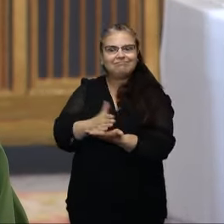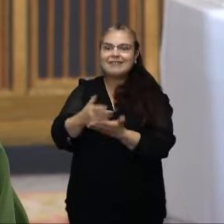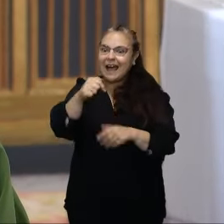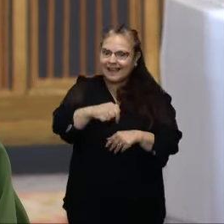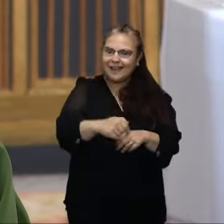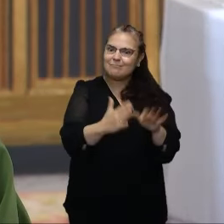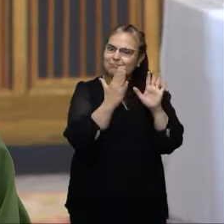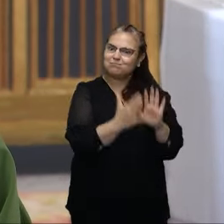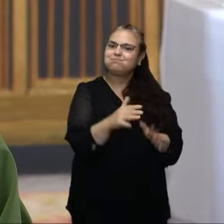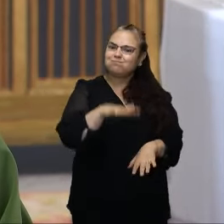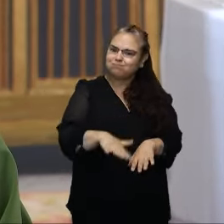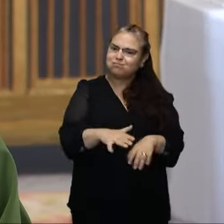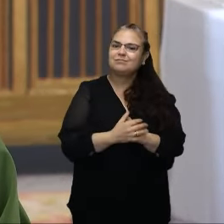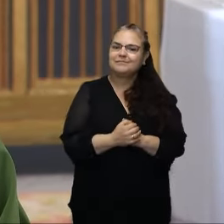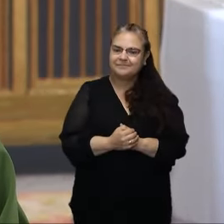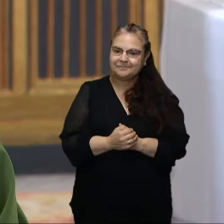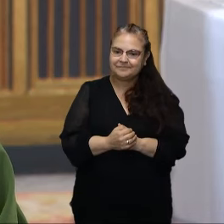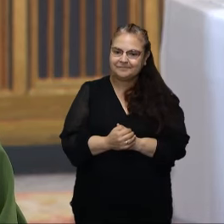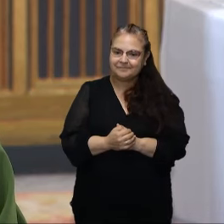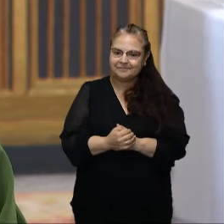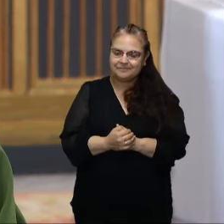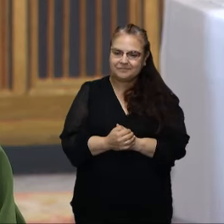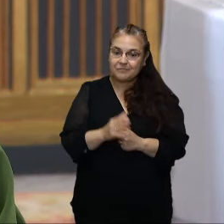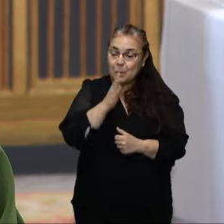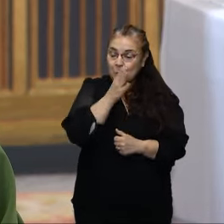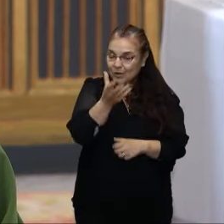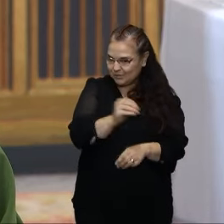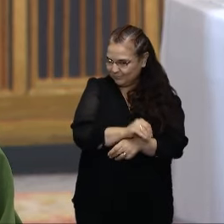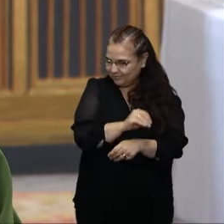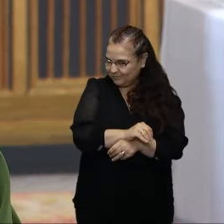y realiza esta curación.